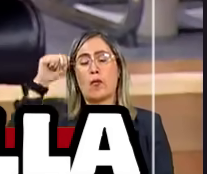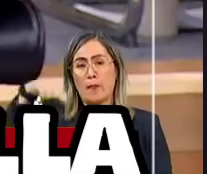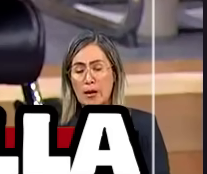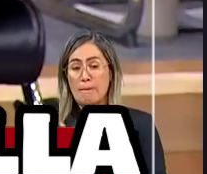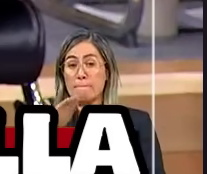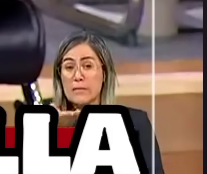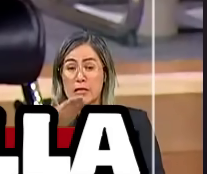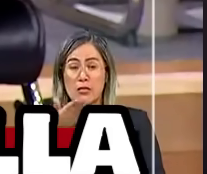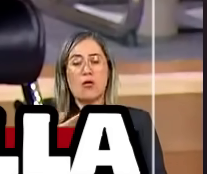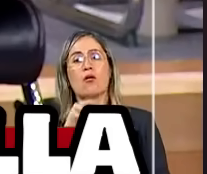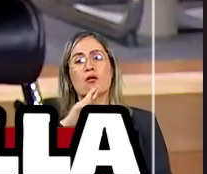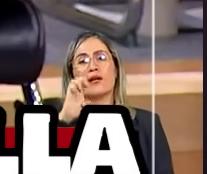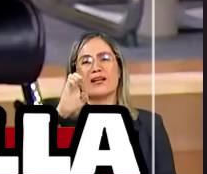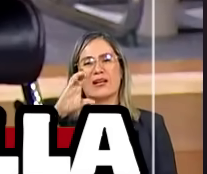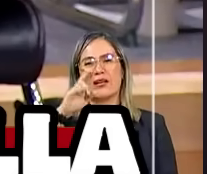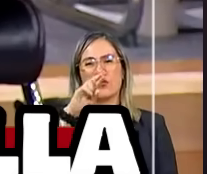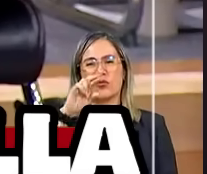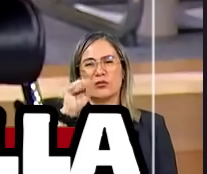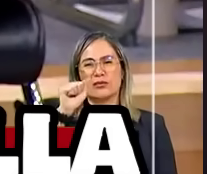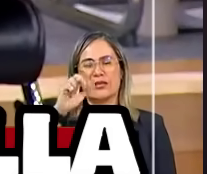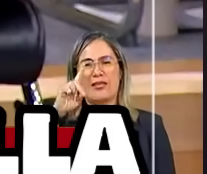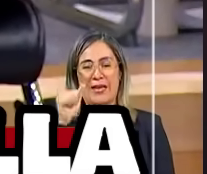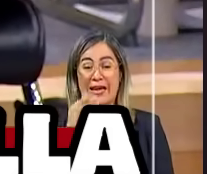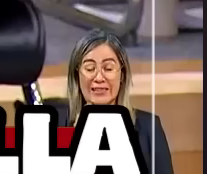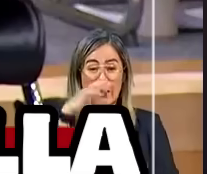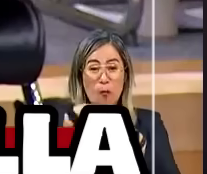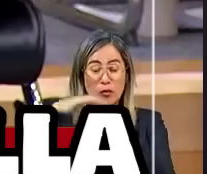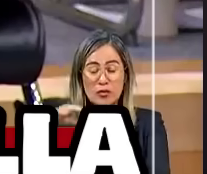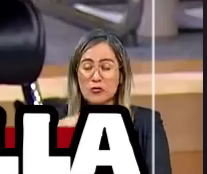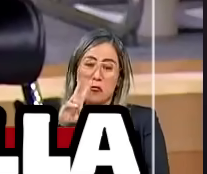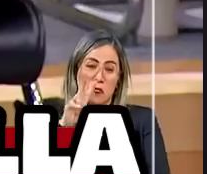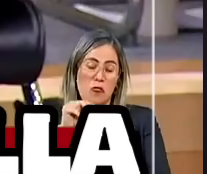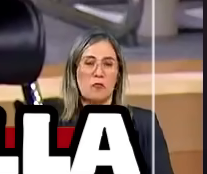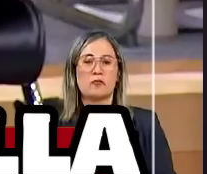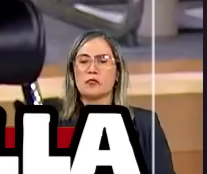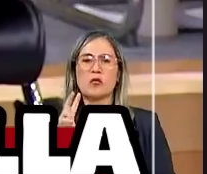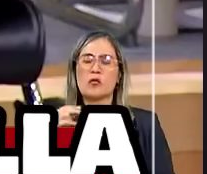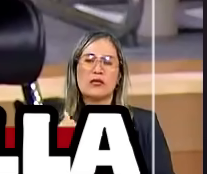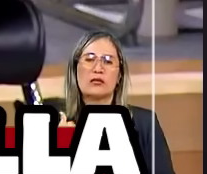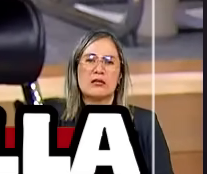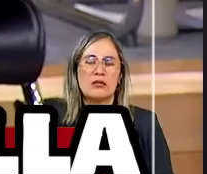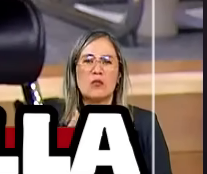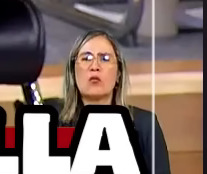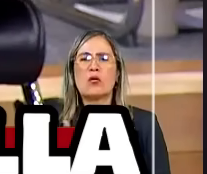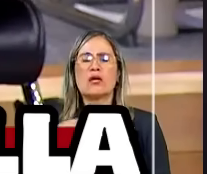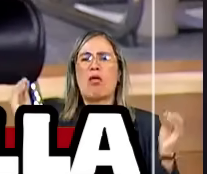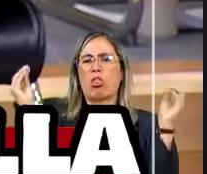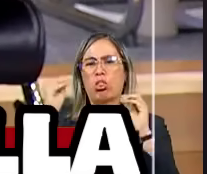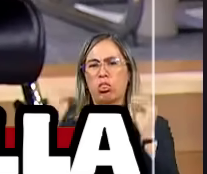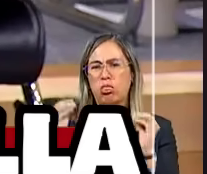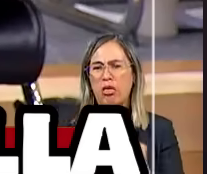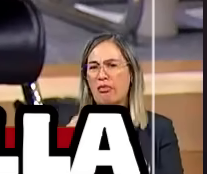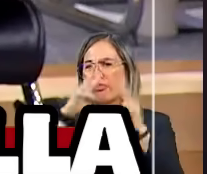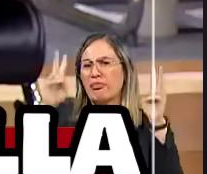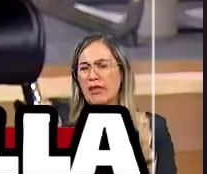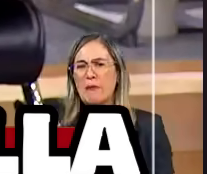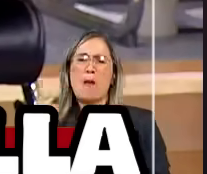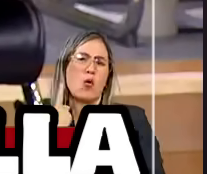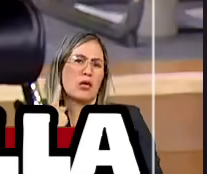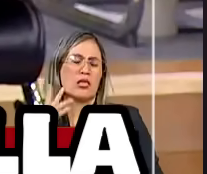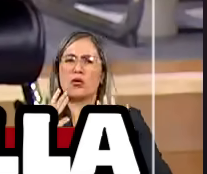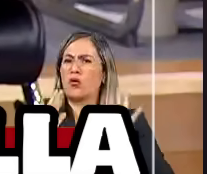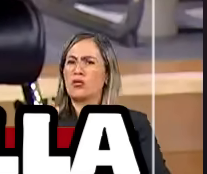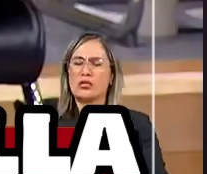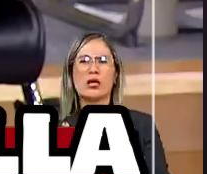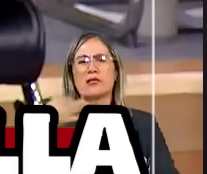recusada, que es lo que procedería en todo caso la votación. Además, yo no entiendo qué estamos discutiendo, lo de un asunto políticamente